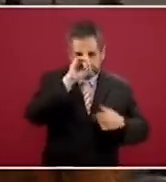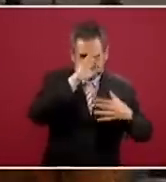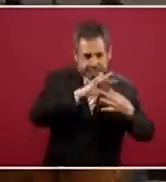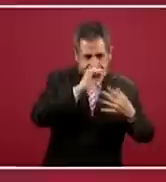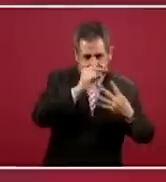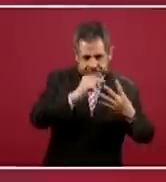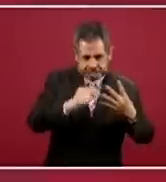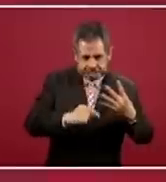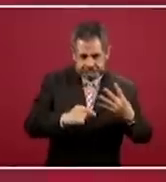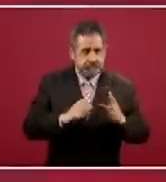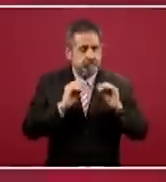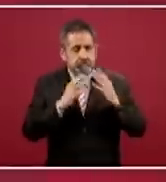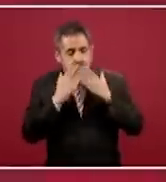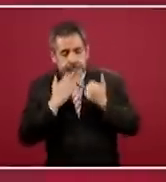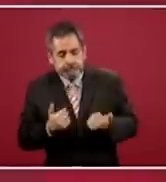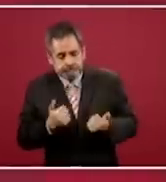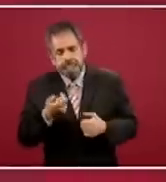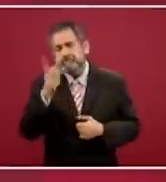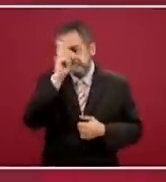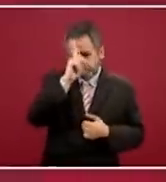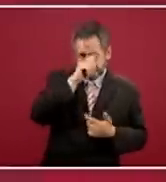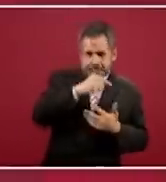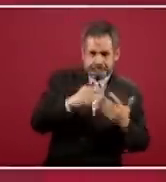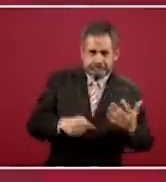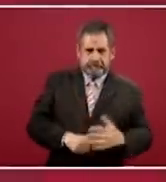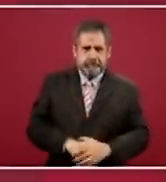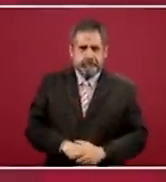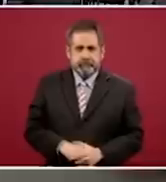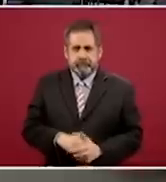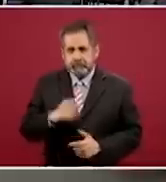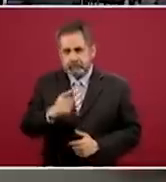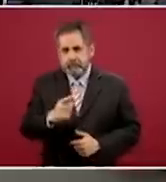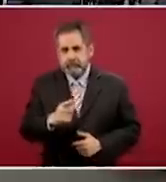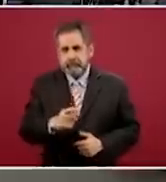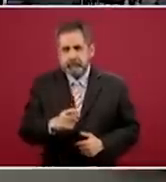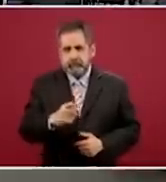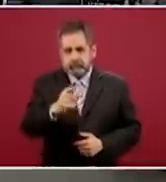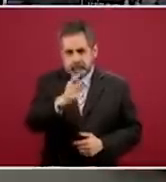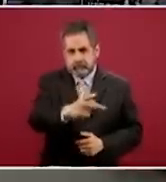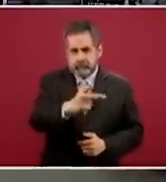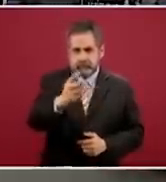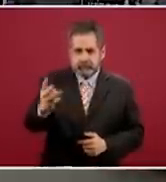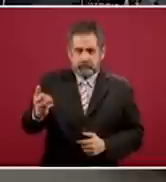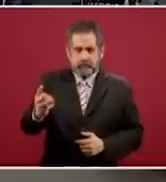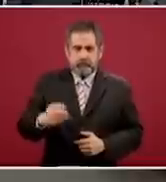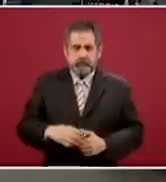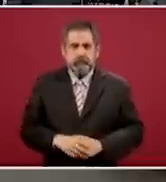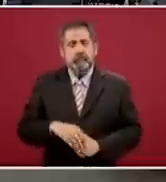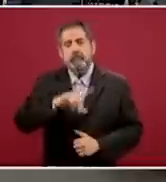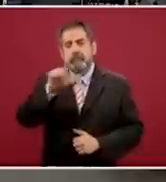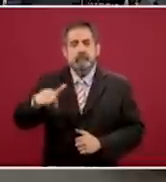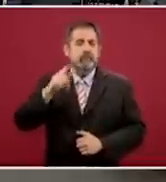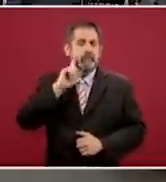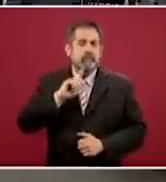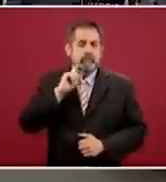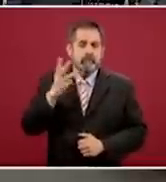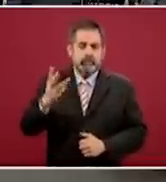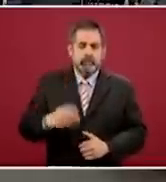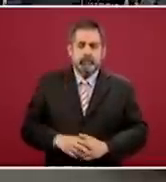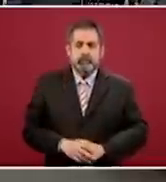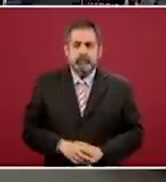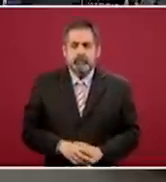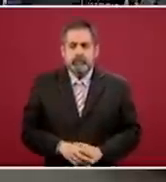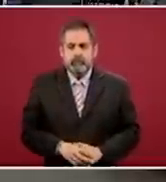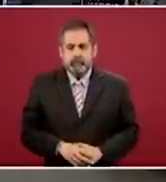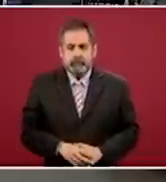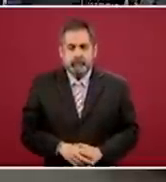riesgo de complicación, y le dará las recomendaciones. ¿De acuerdo? Vamos a tener al compañero, a Hans de este lado, y luego tres mujeres. Y